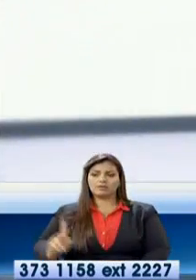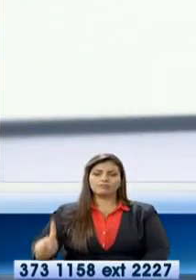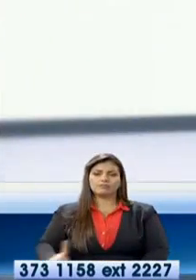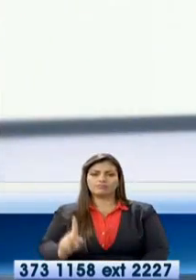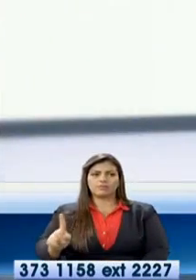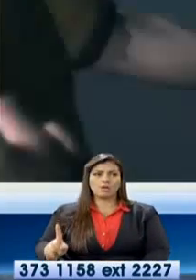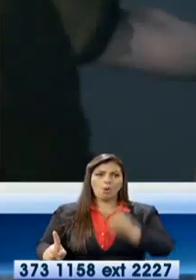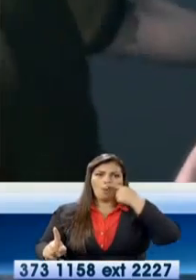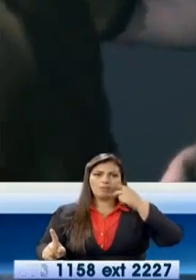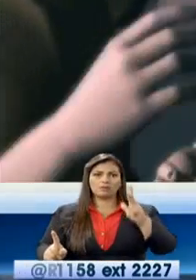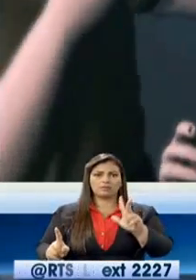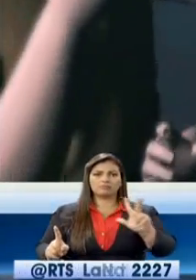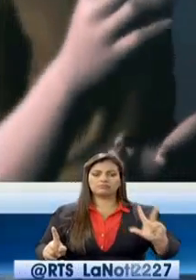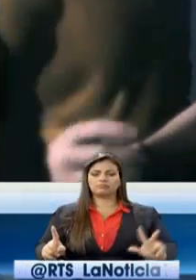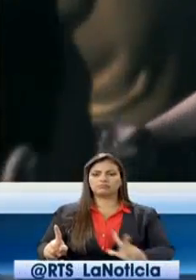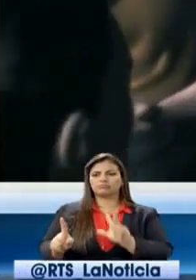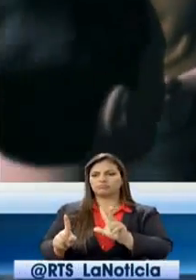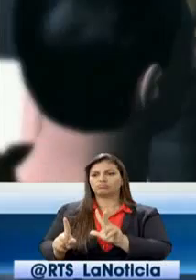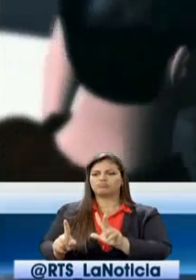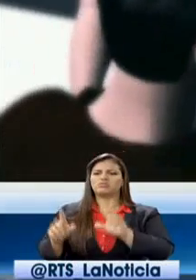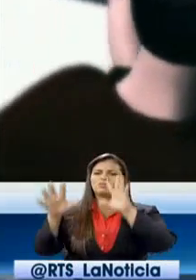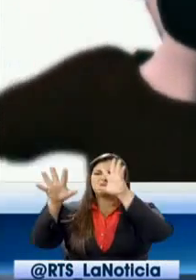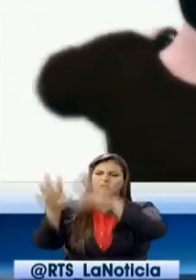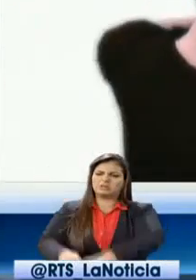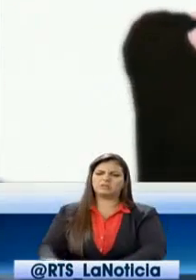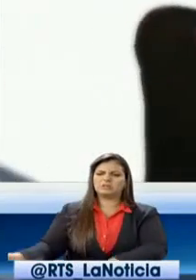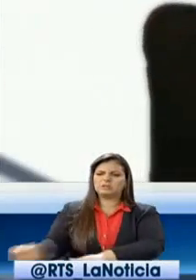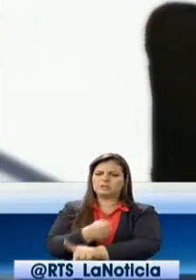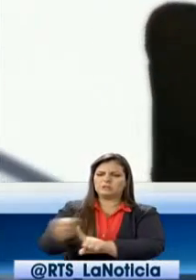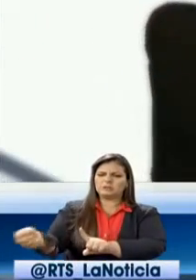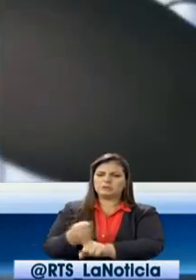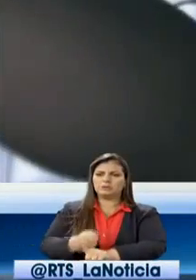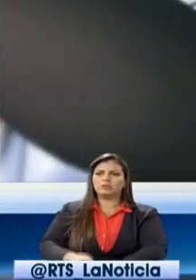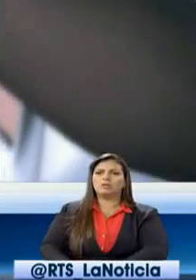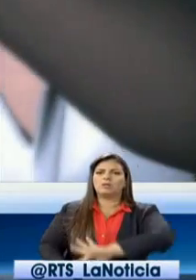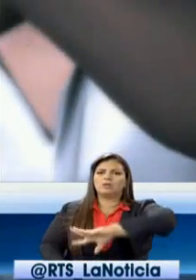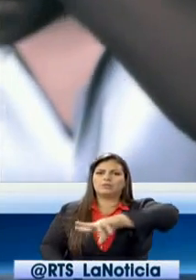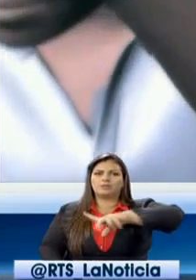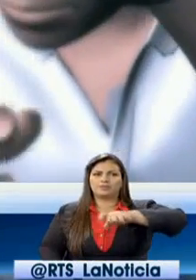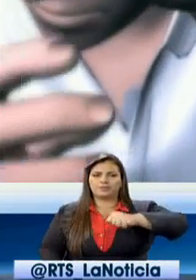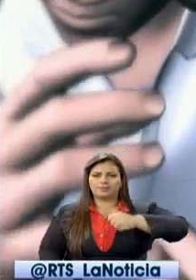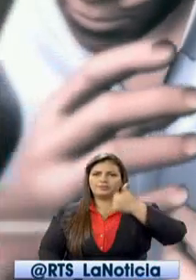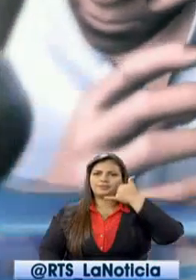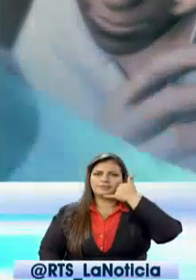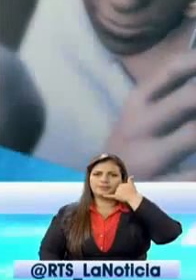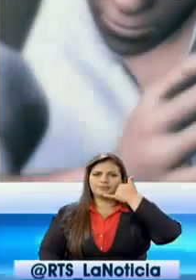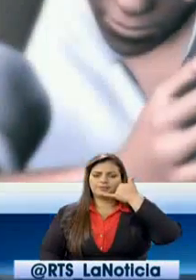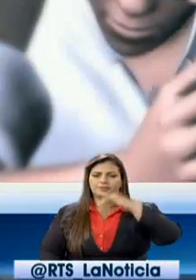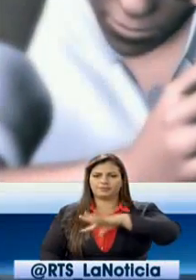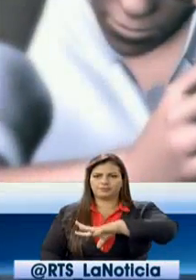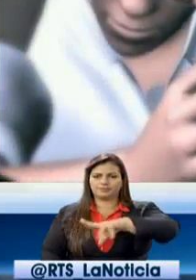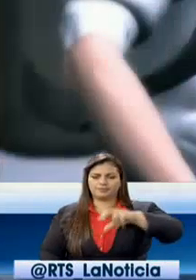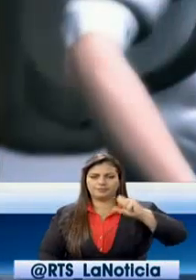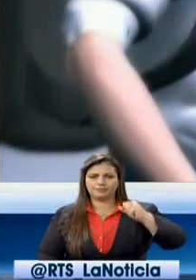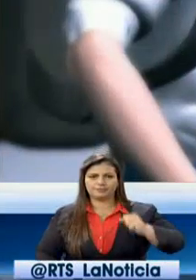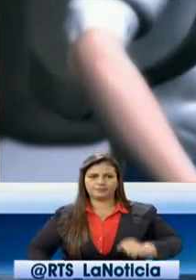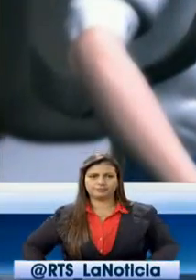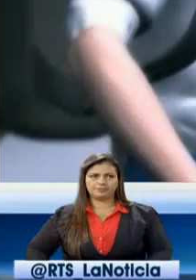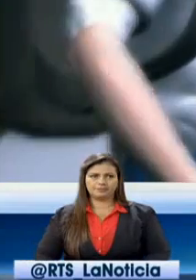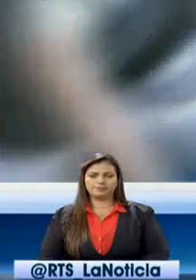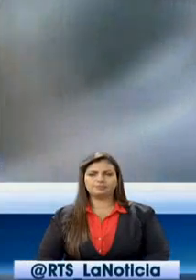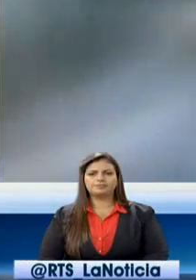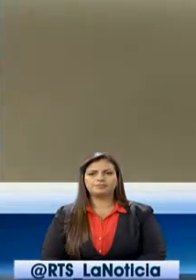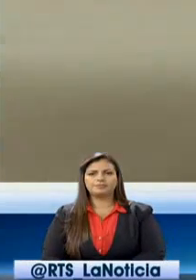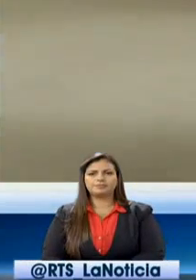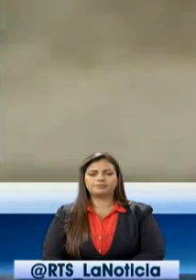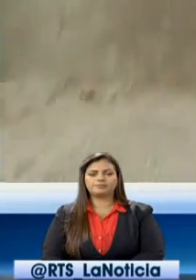que él va caminando, ahí vienen estos tres tipos de frente, los otros se abrieron y lo han cogido por detrás y ahí el otro vino, les pegó y le metió la mano al bolsillo y le